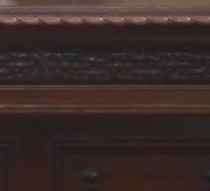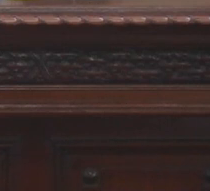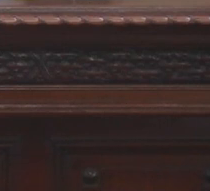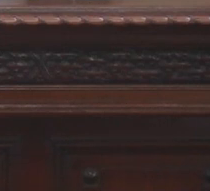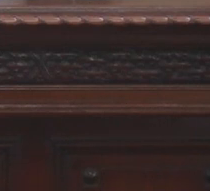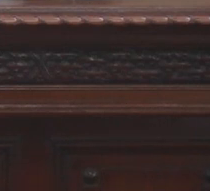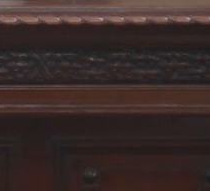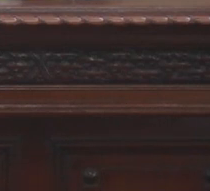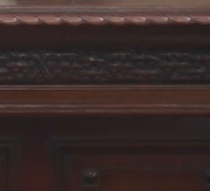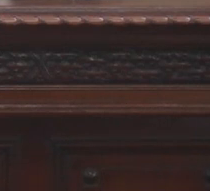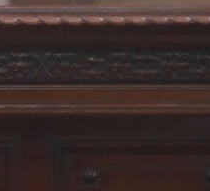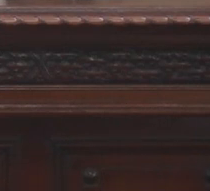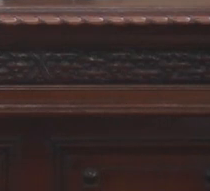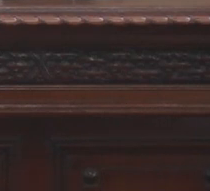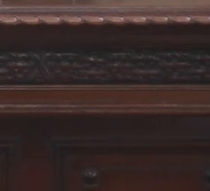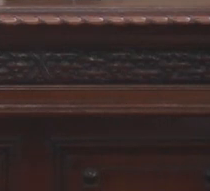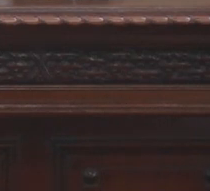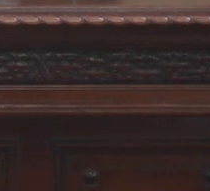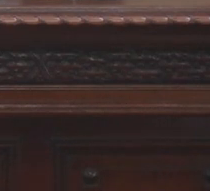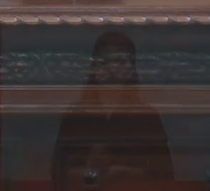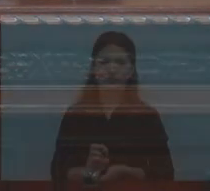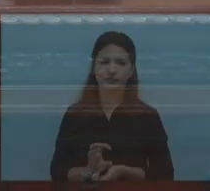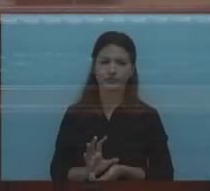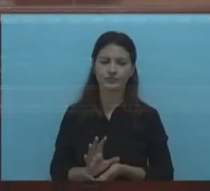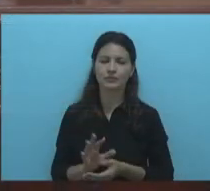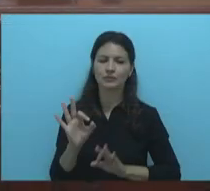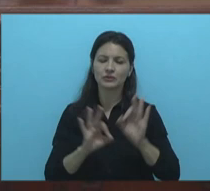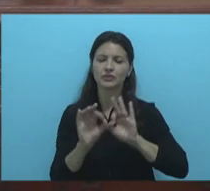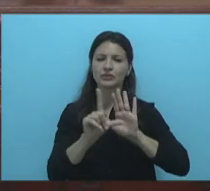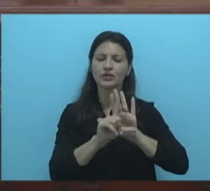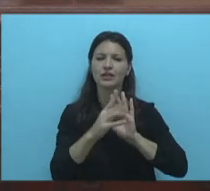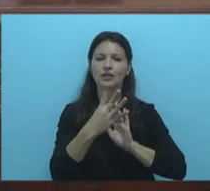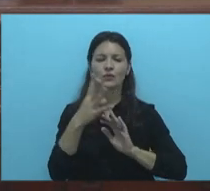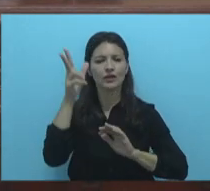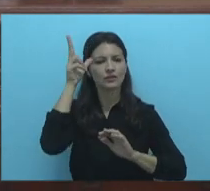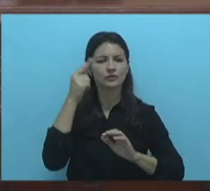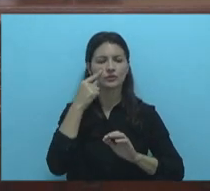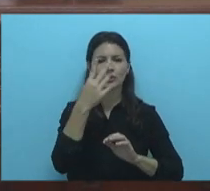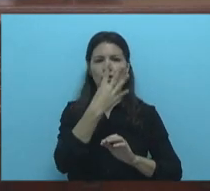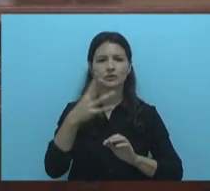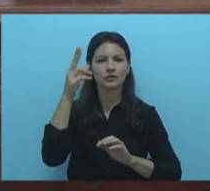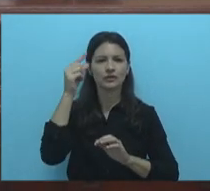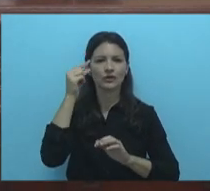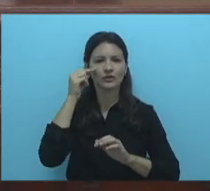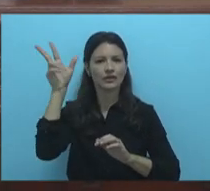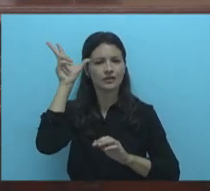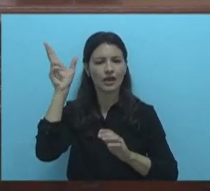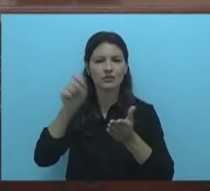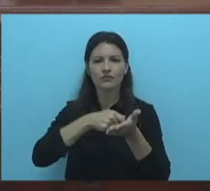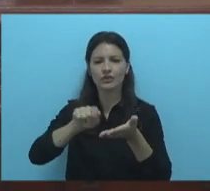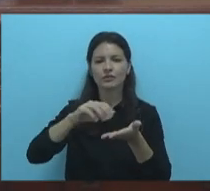Diputados y se comunica a la Cámara de Senadores. Proyecto de ley 48.438 de los diputados